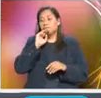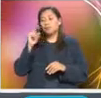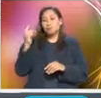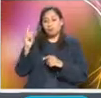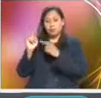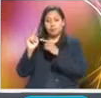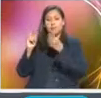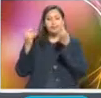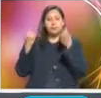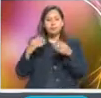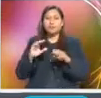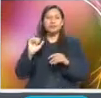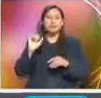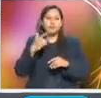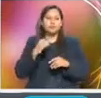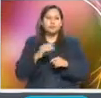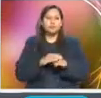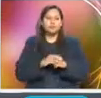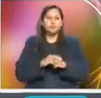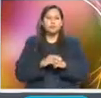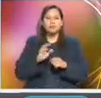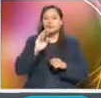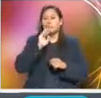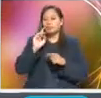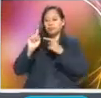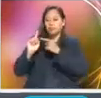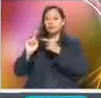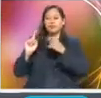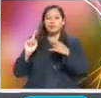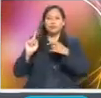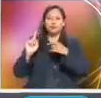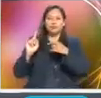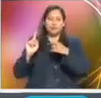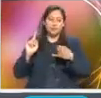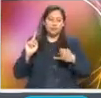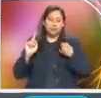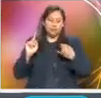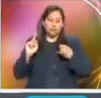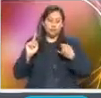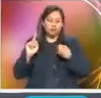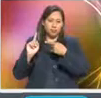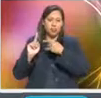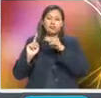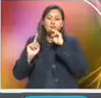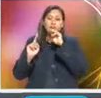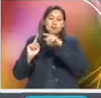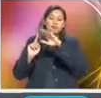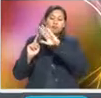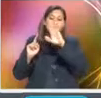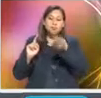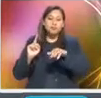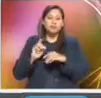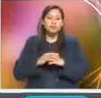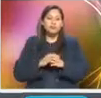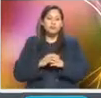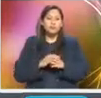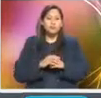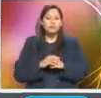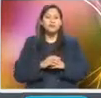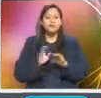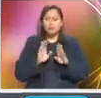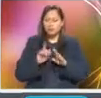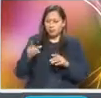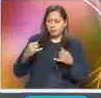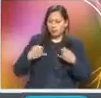pierde de una madre de un adolescente que pierde a su madre, que vendría siendo la abuelita del adolescente, ¿cómo se le enseña a